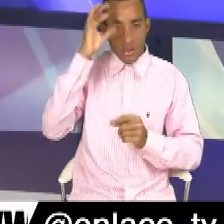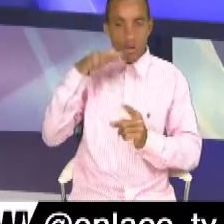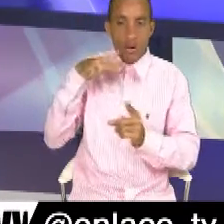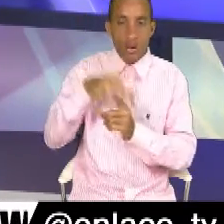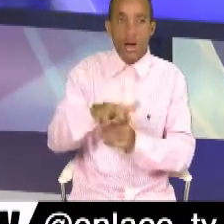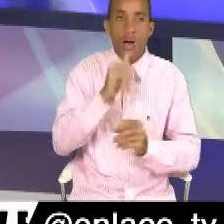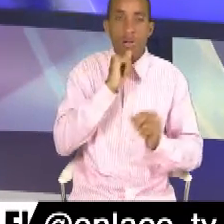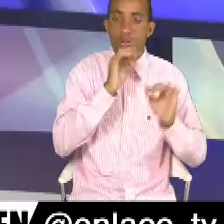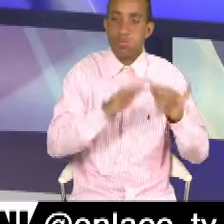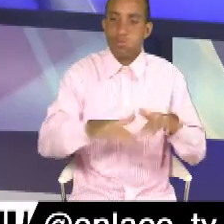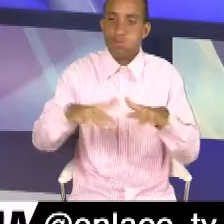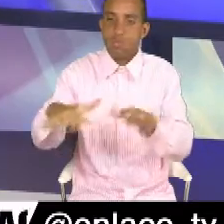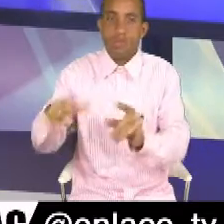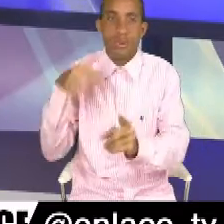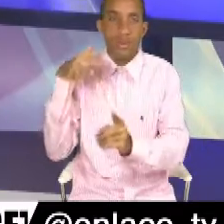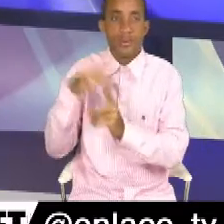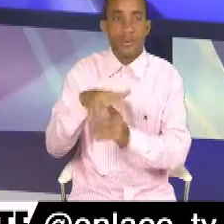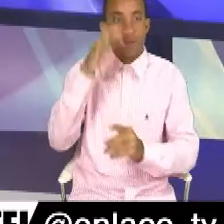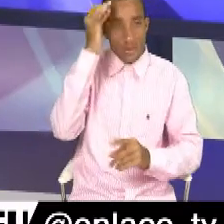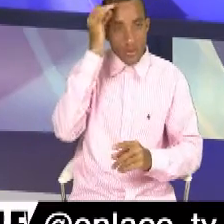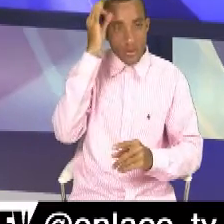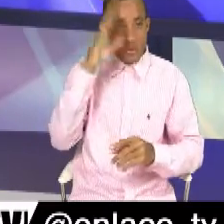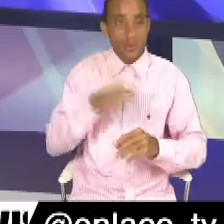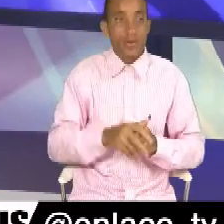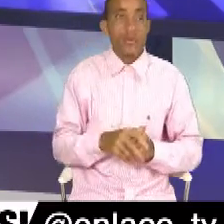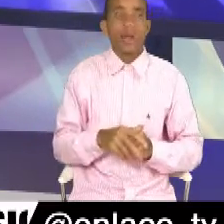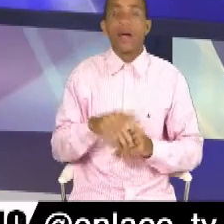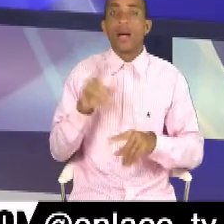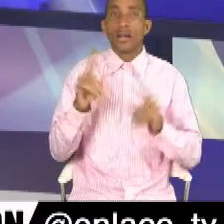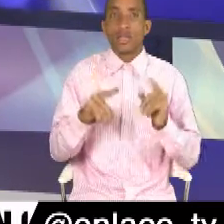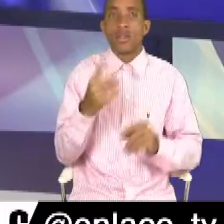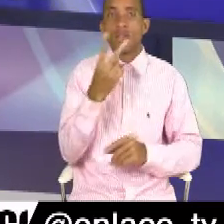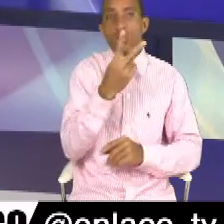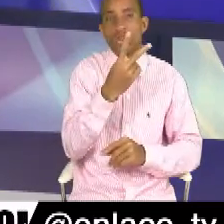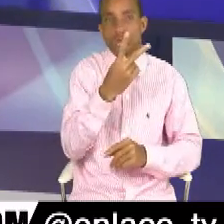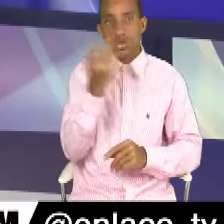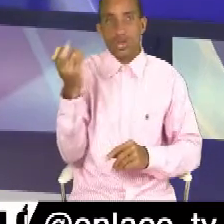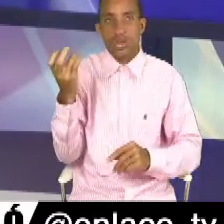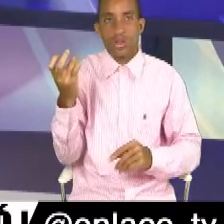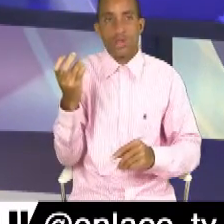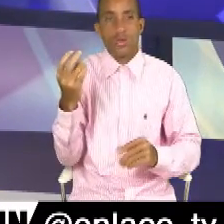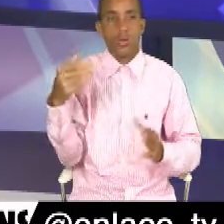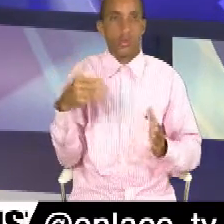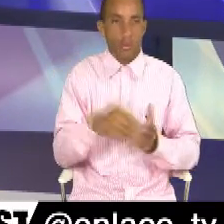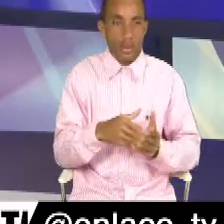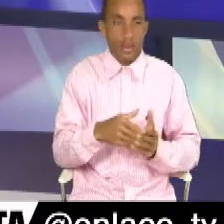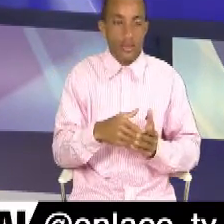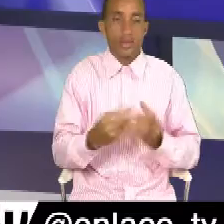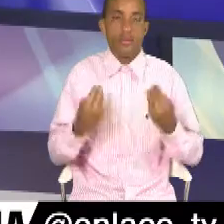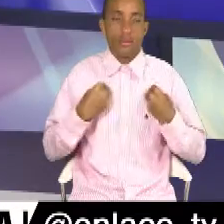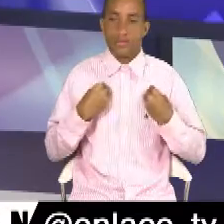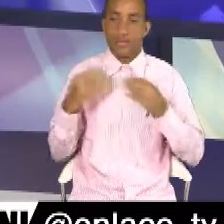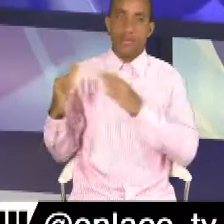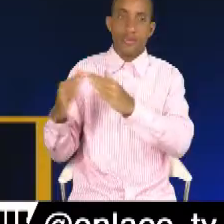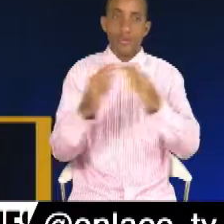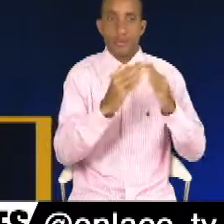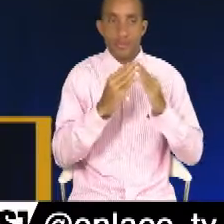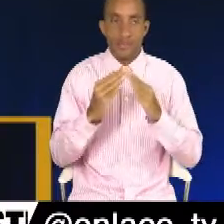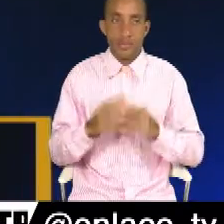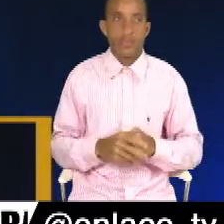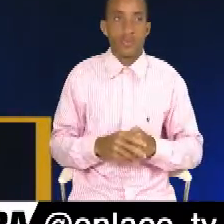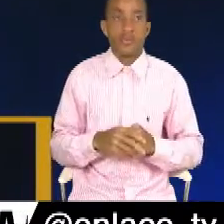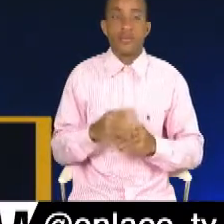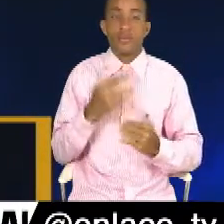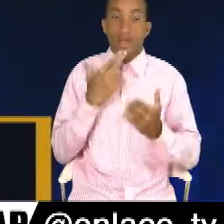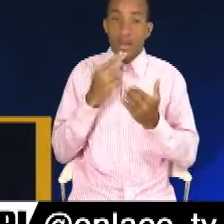ciudad que podría afectar el suministro de agua potable a más de 200.000 habitantes del puerto petrolero. En comunicado de prensa en